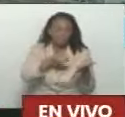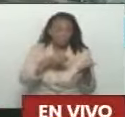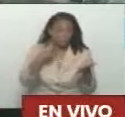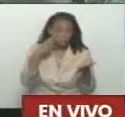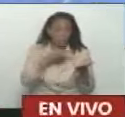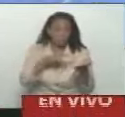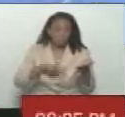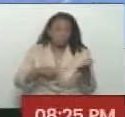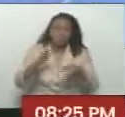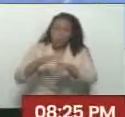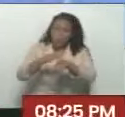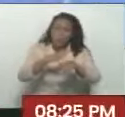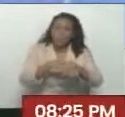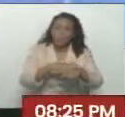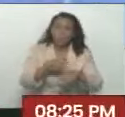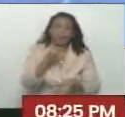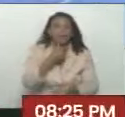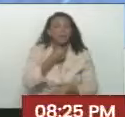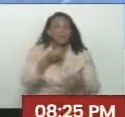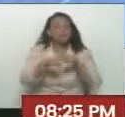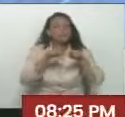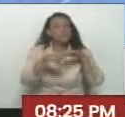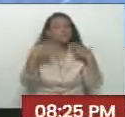que se la dije, les gusta el chisme, ¿no?